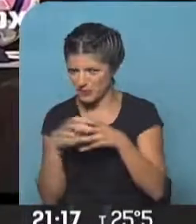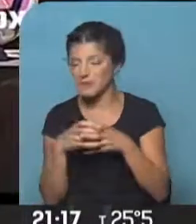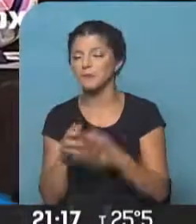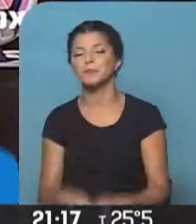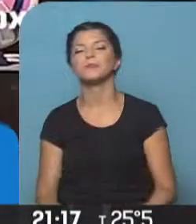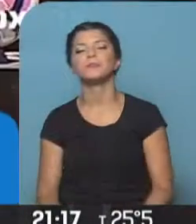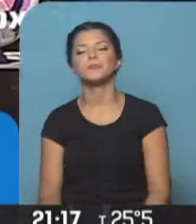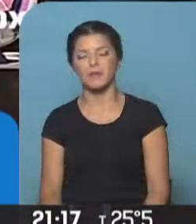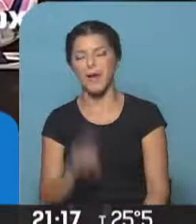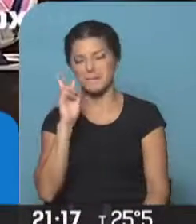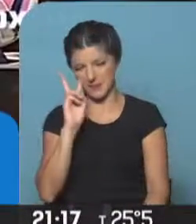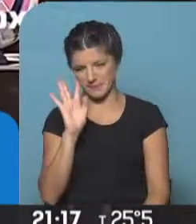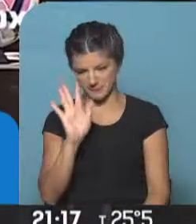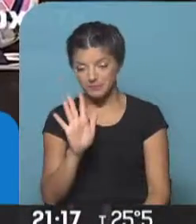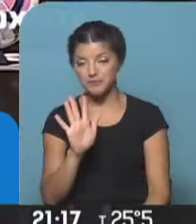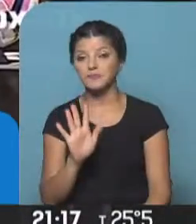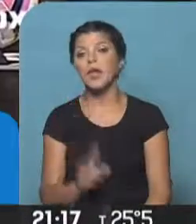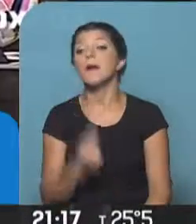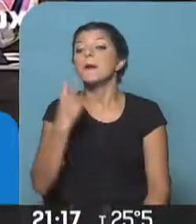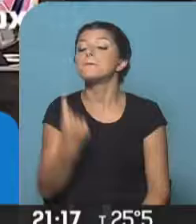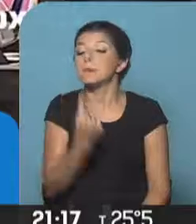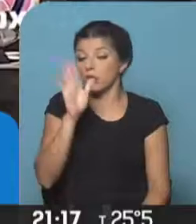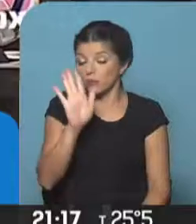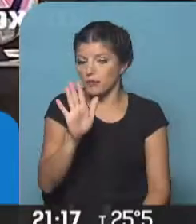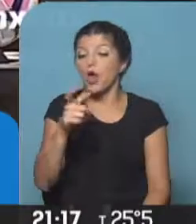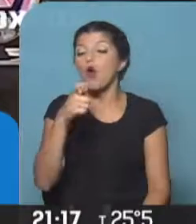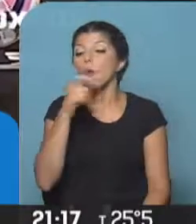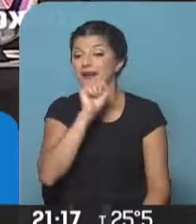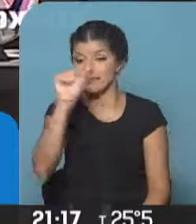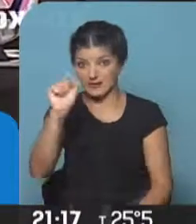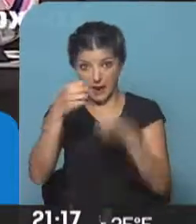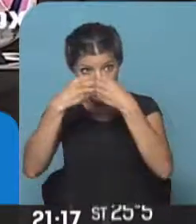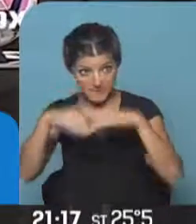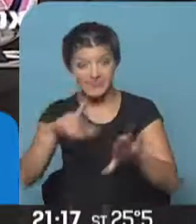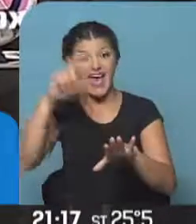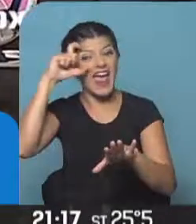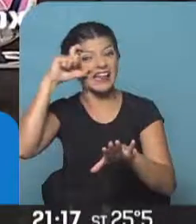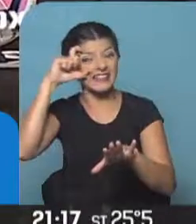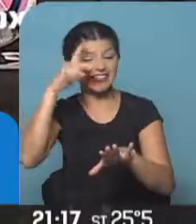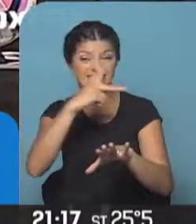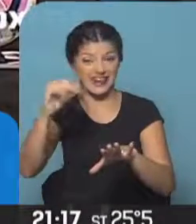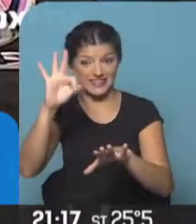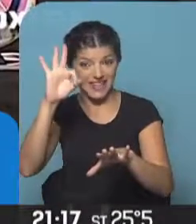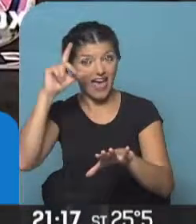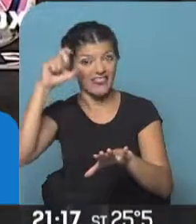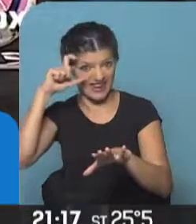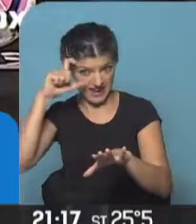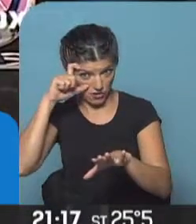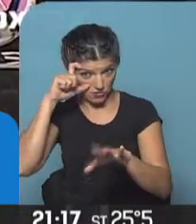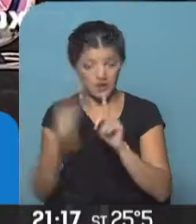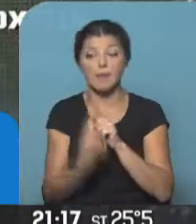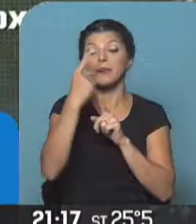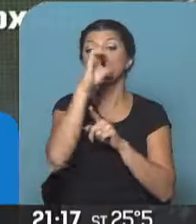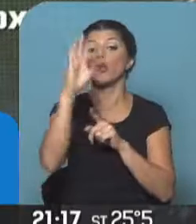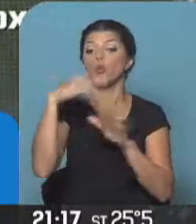Veamos cómo vino la mano. Por lo pronto, la Copa para los argentinos arranca el 30 de enero, cuando Banfield tendrá que disputar